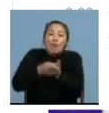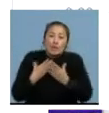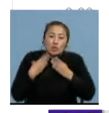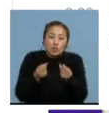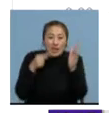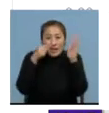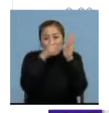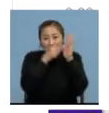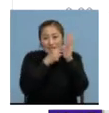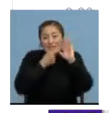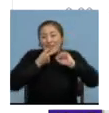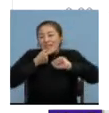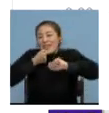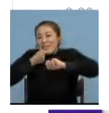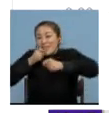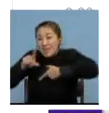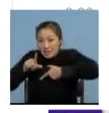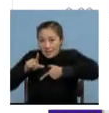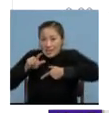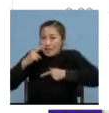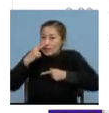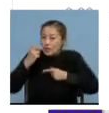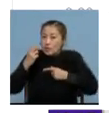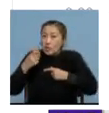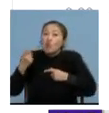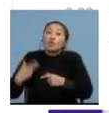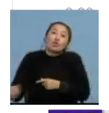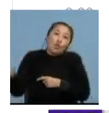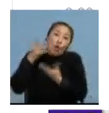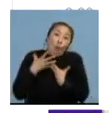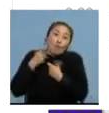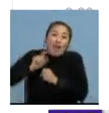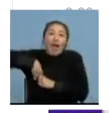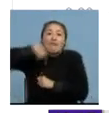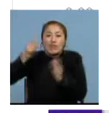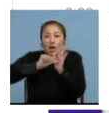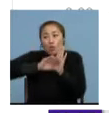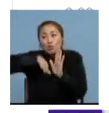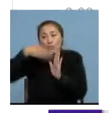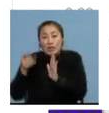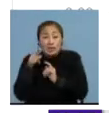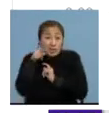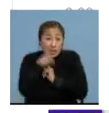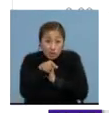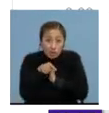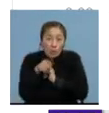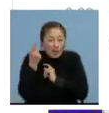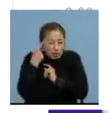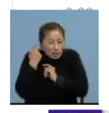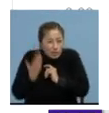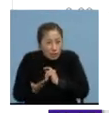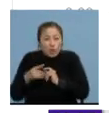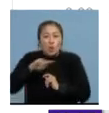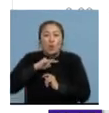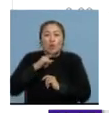pasar de exportar energía pasamos a importar energía y eso para que usted tenga una idea